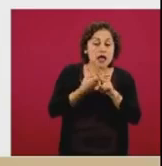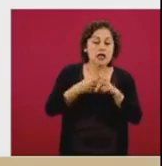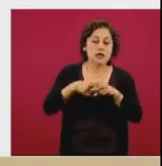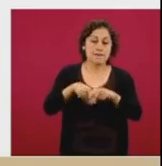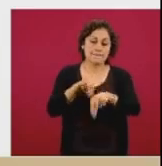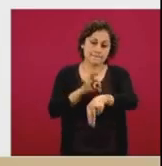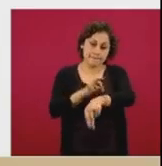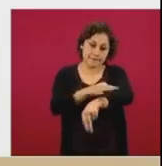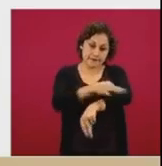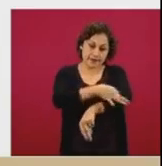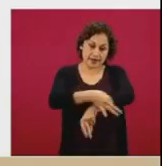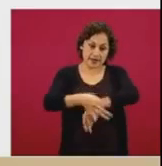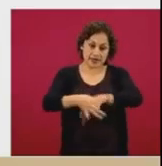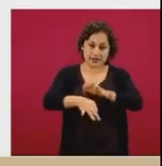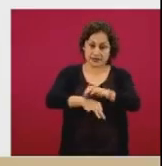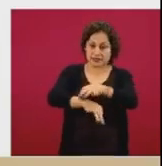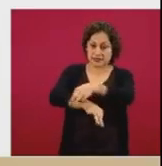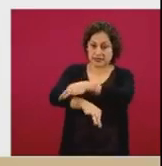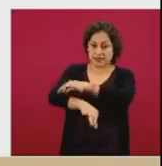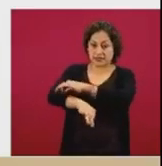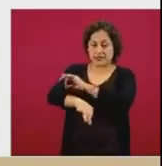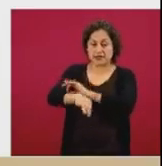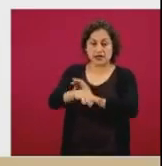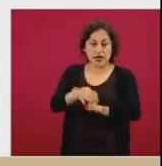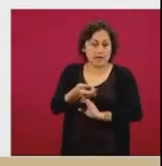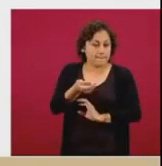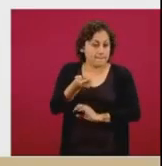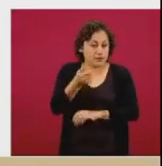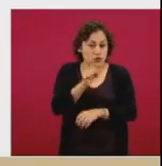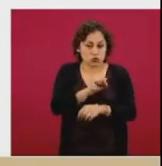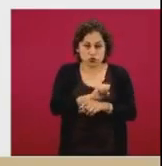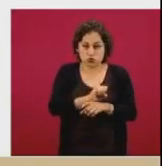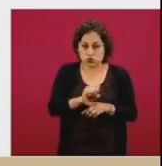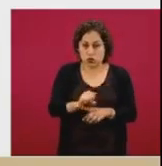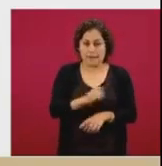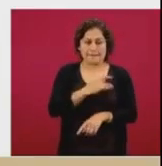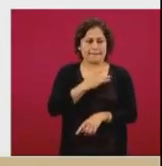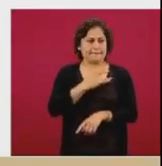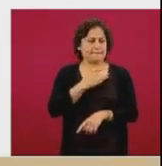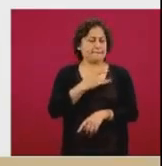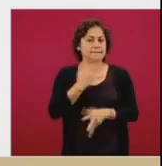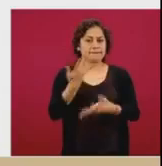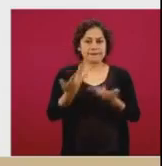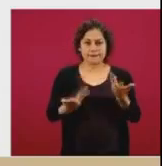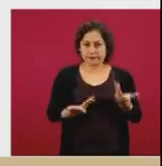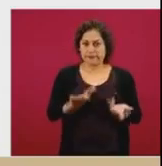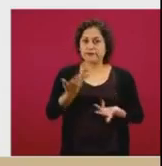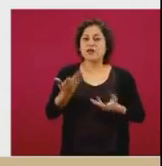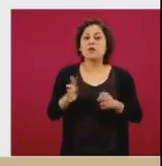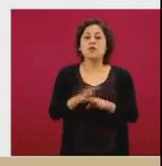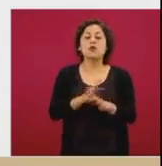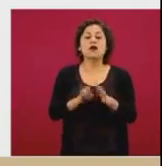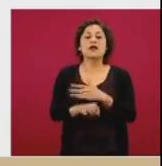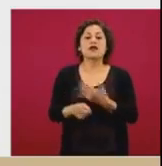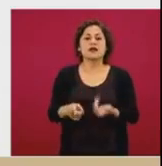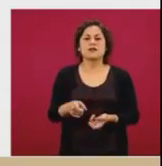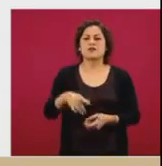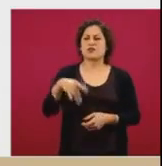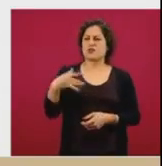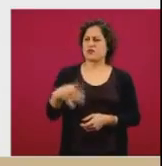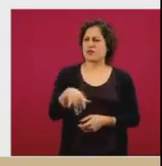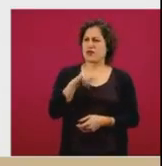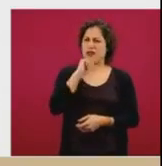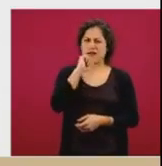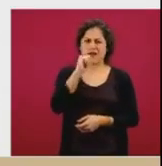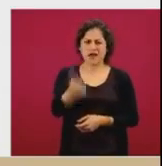manchitas, hay algunas alteraciones en las sensaciones, decimos que hay anestesia, es decir, no siento el dolor,